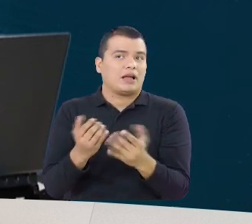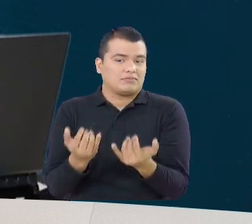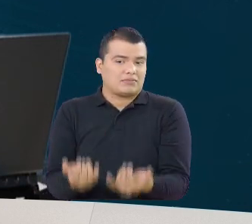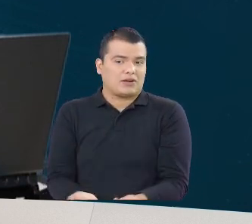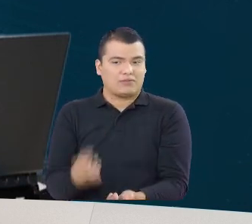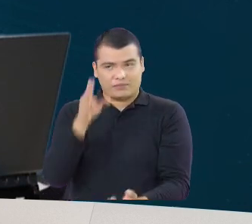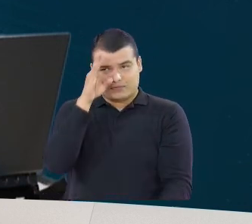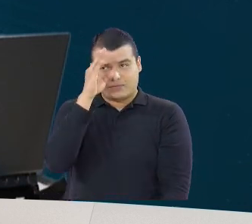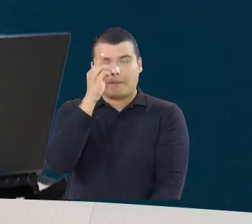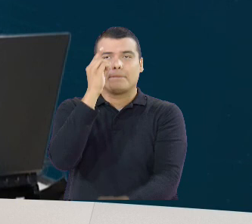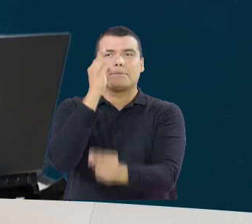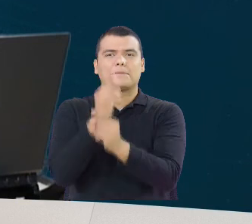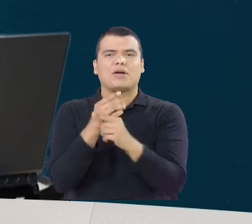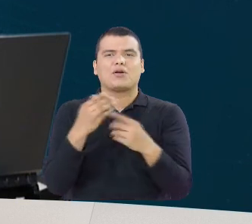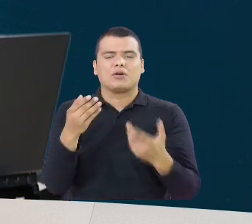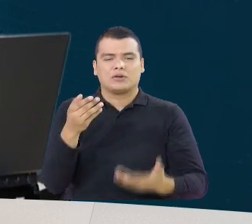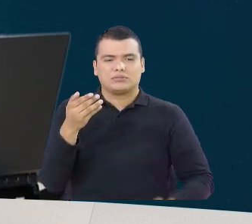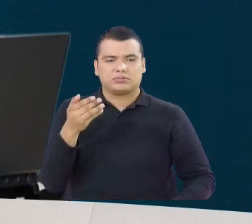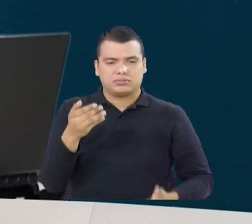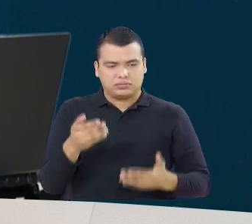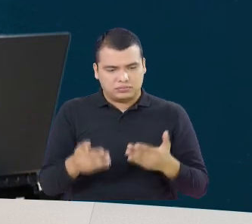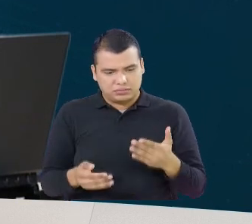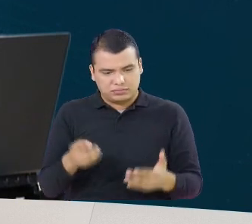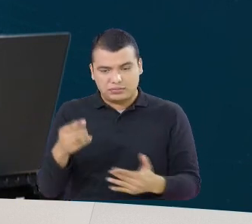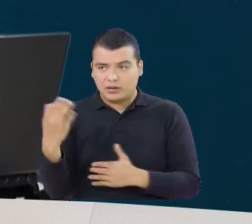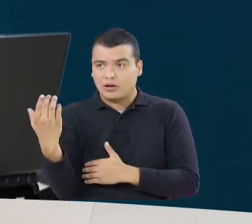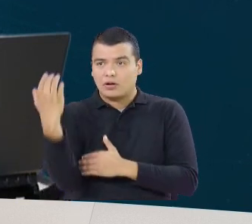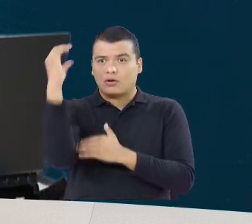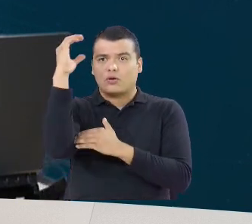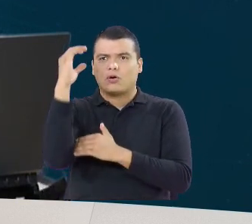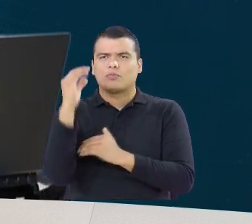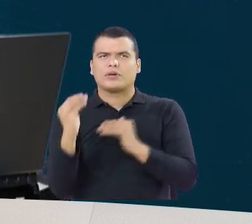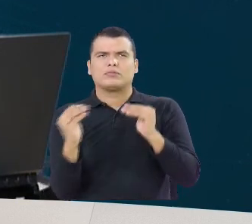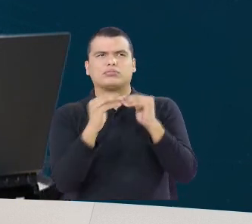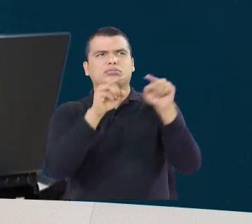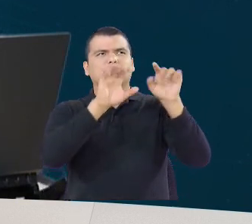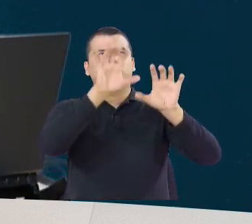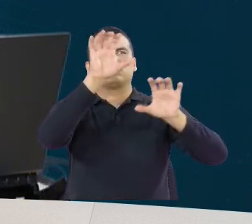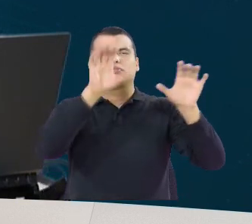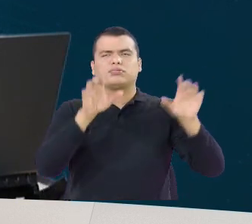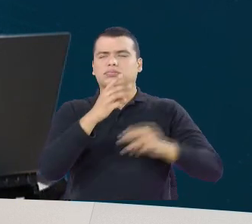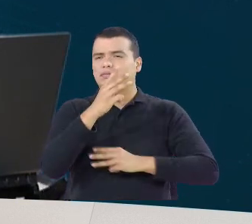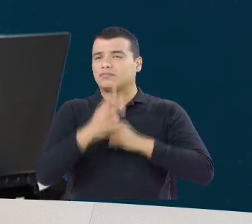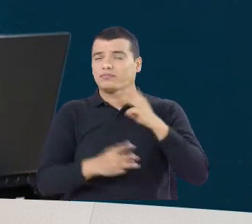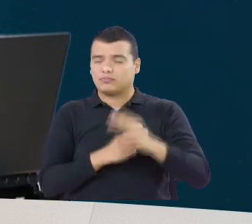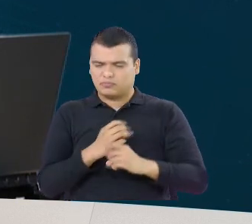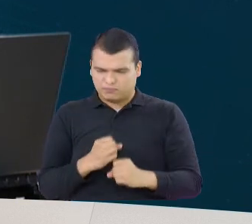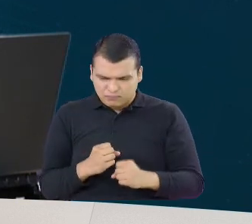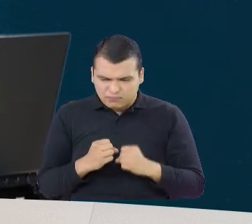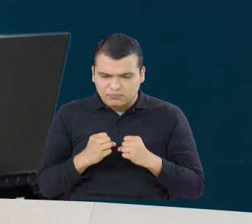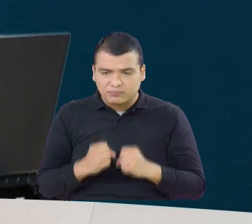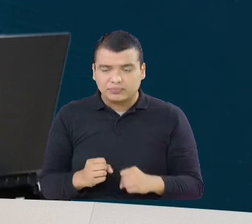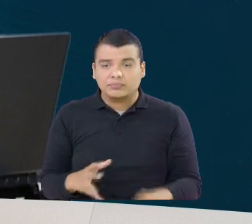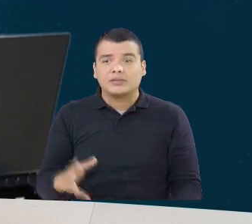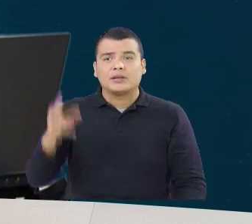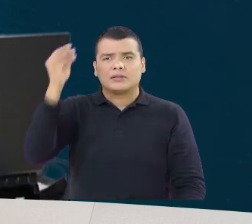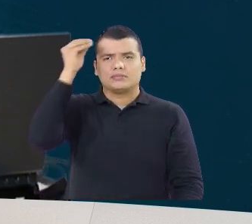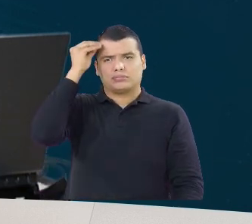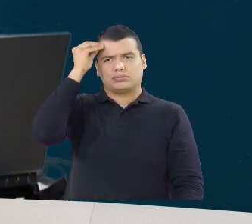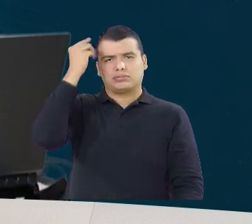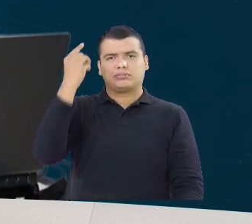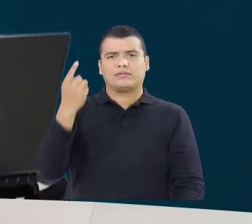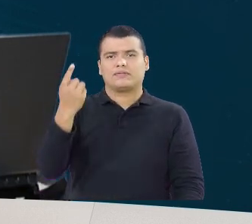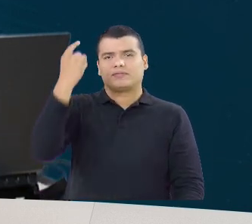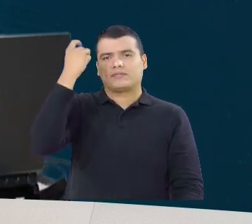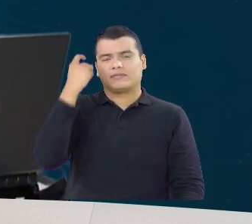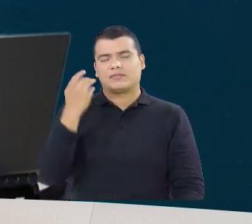futuro. Y si Colombia no se pone tanto el sector público como privado, no se pone a tono